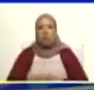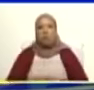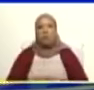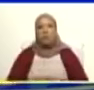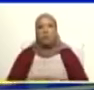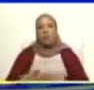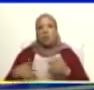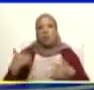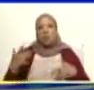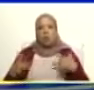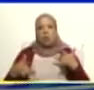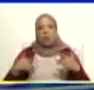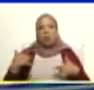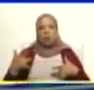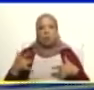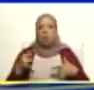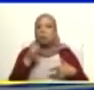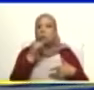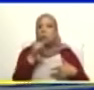La ExxonMobil,